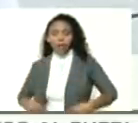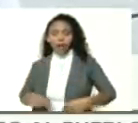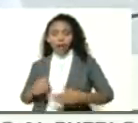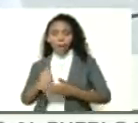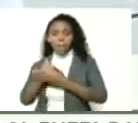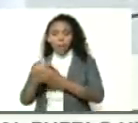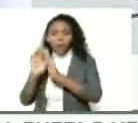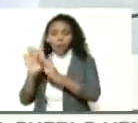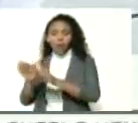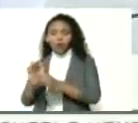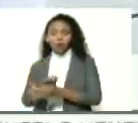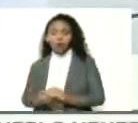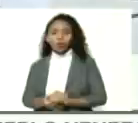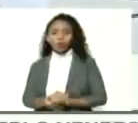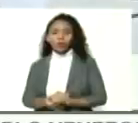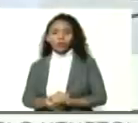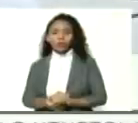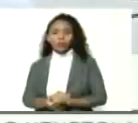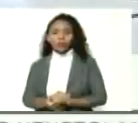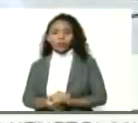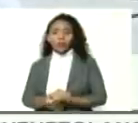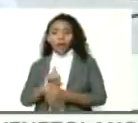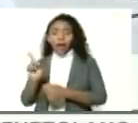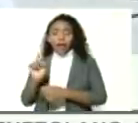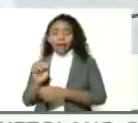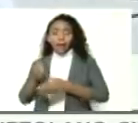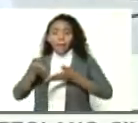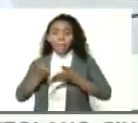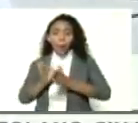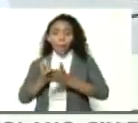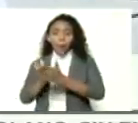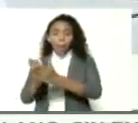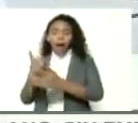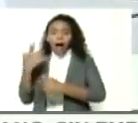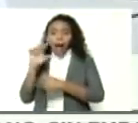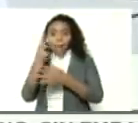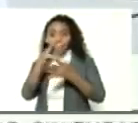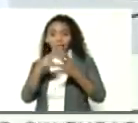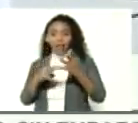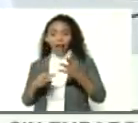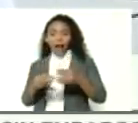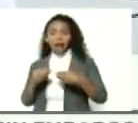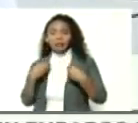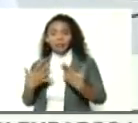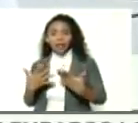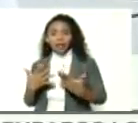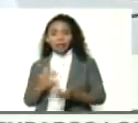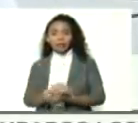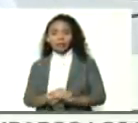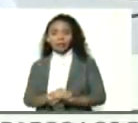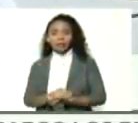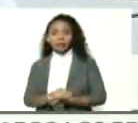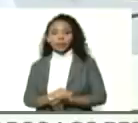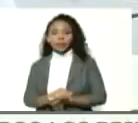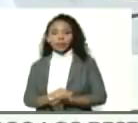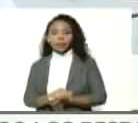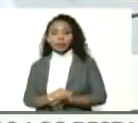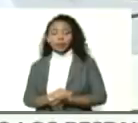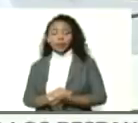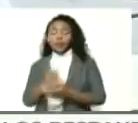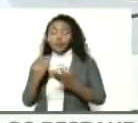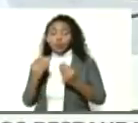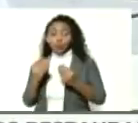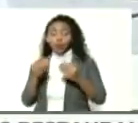humanitaria. Este vehículo va equipado en... son